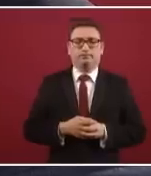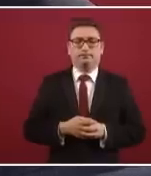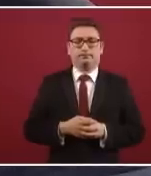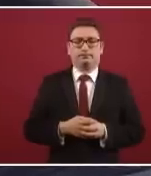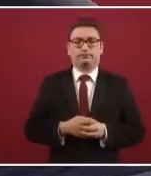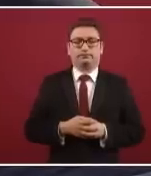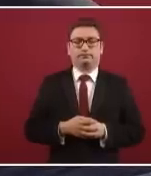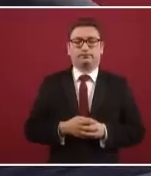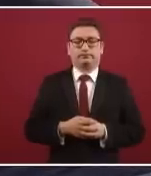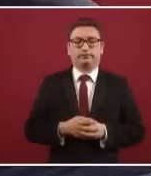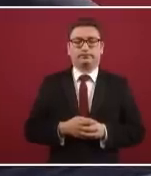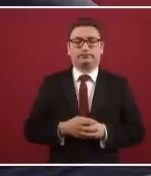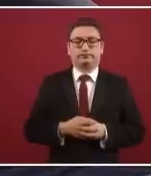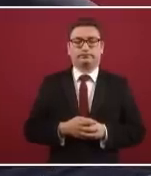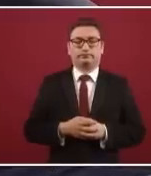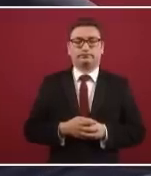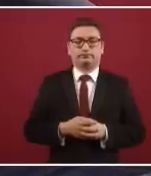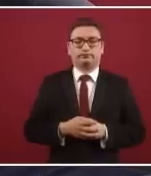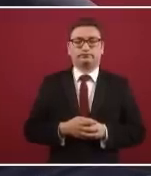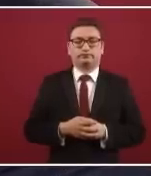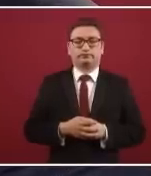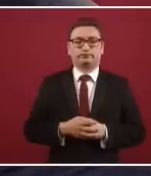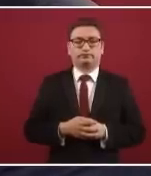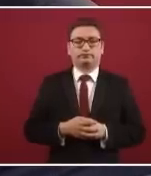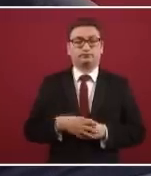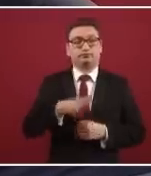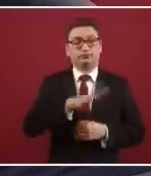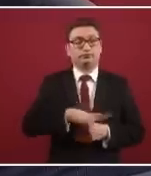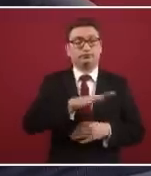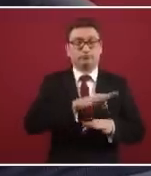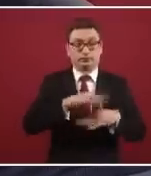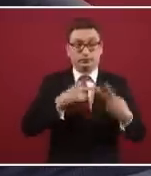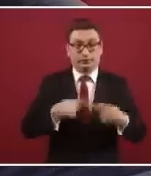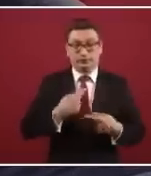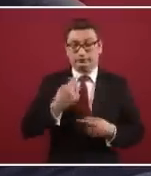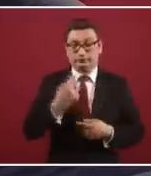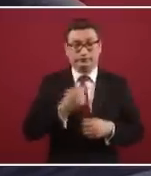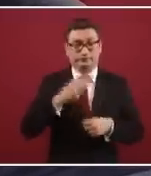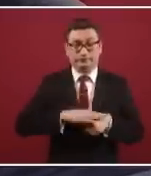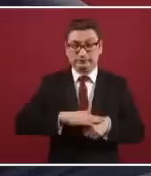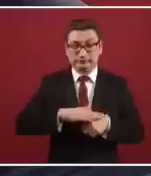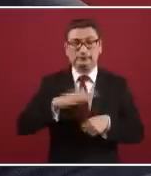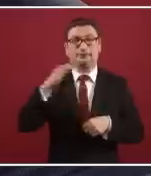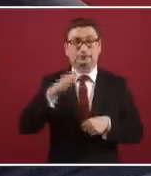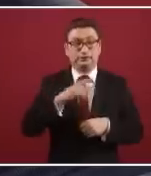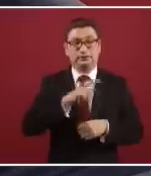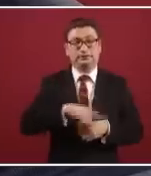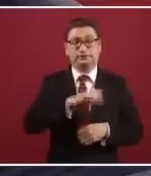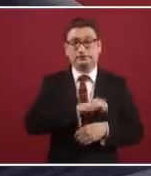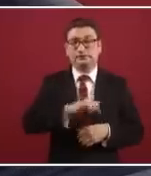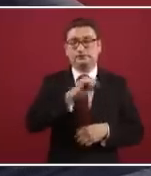atenderse primero los que más necesitan de la salud,